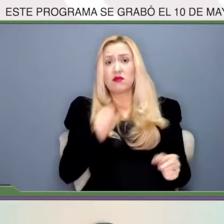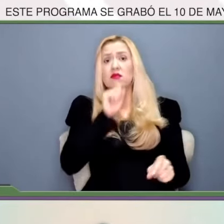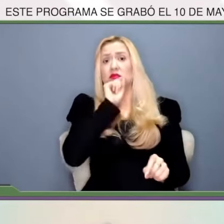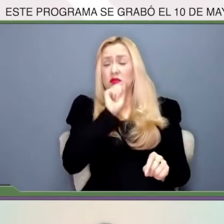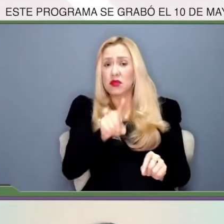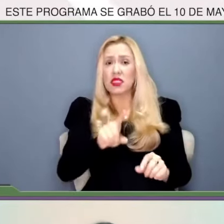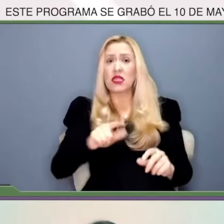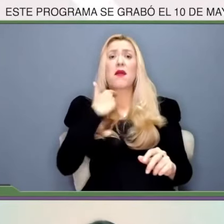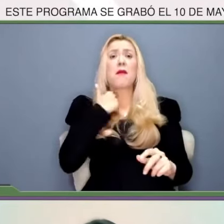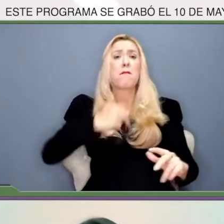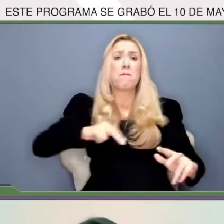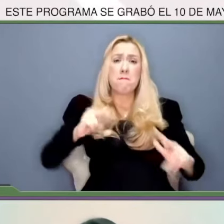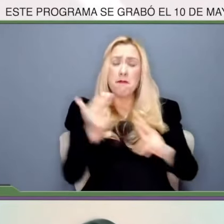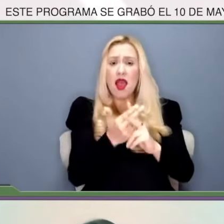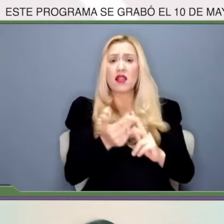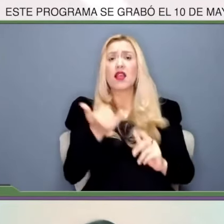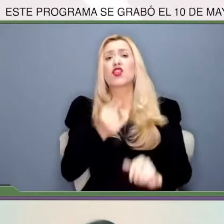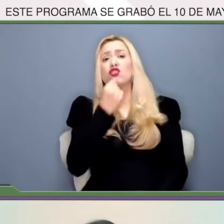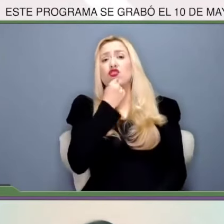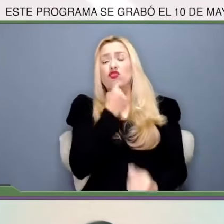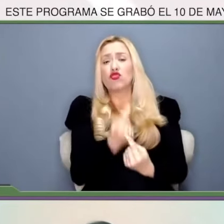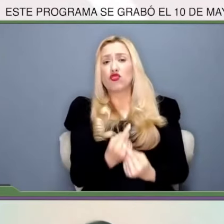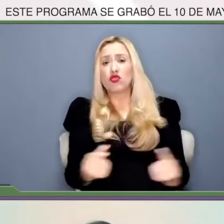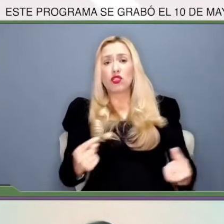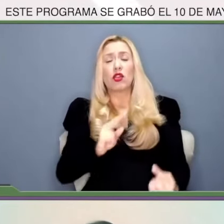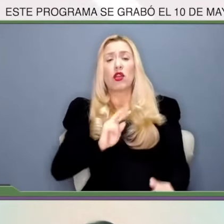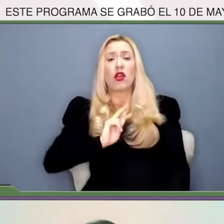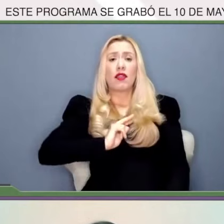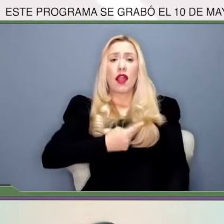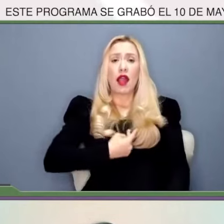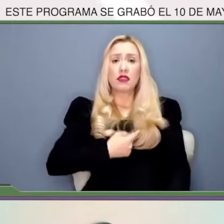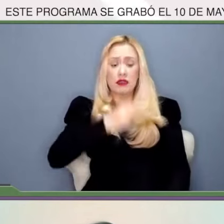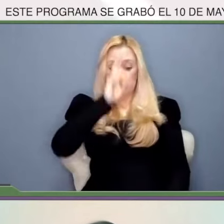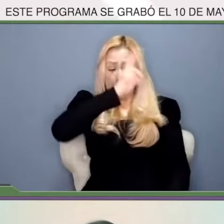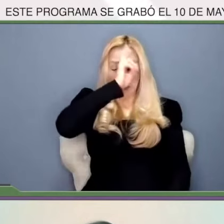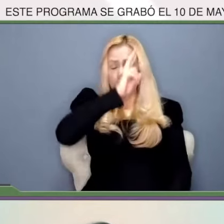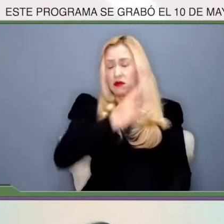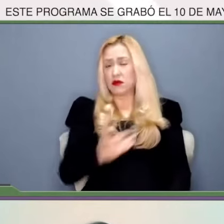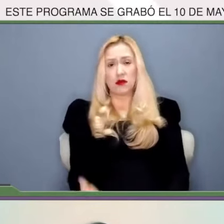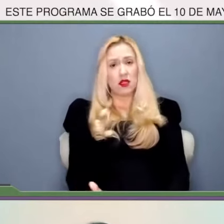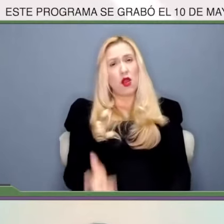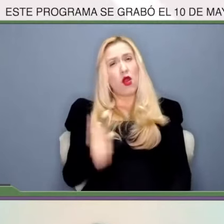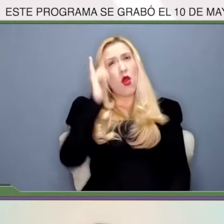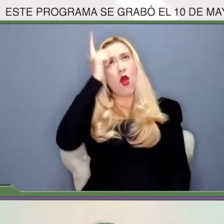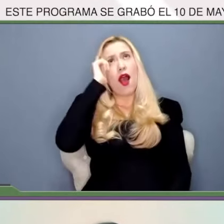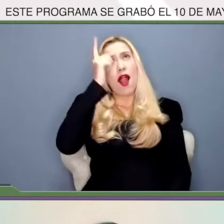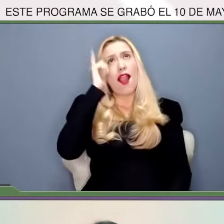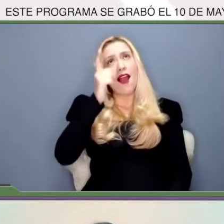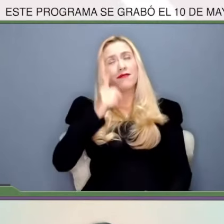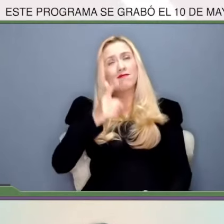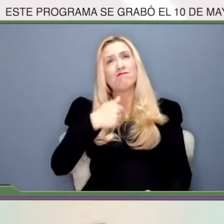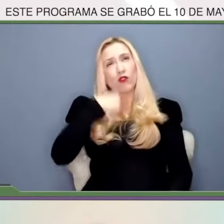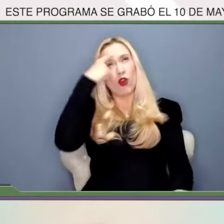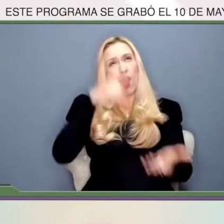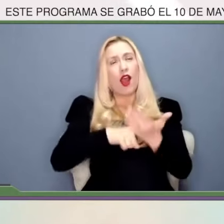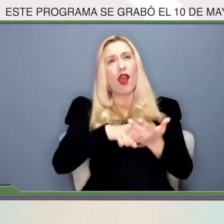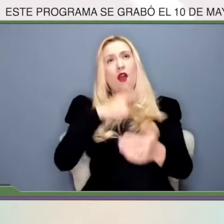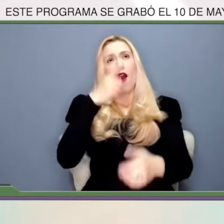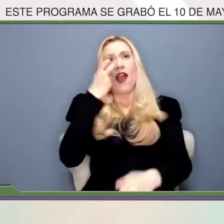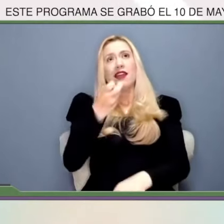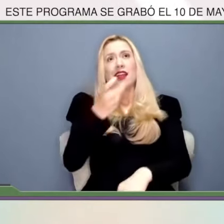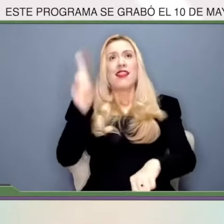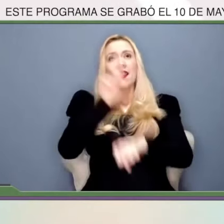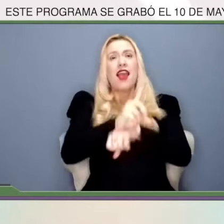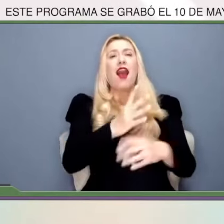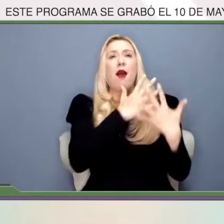también las infancias trans. Así que esperamos un día de orgullo, de resistencia, de